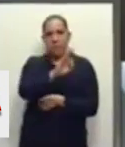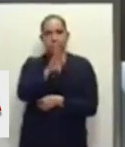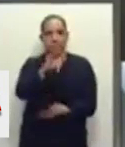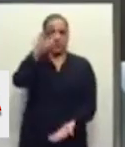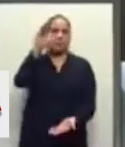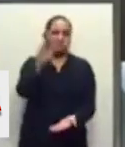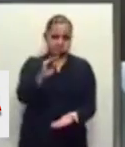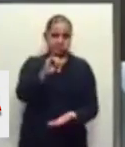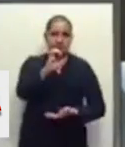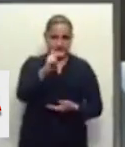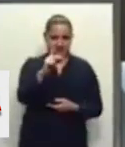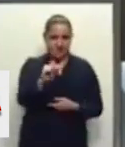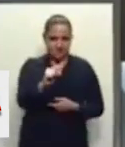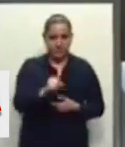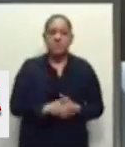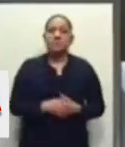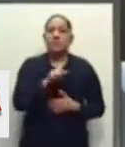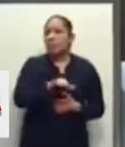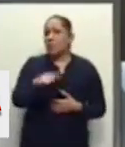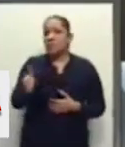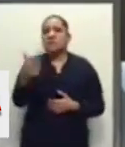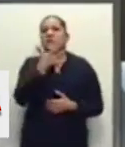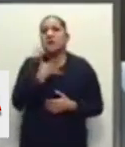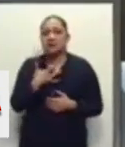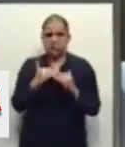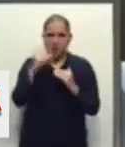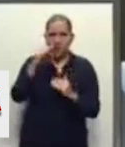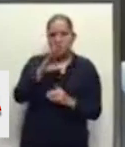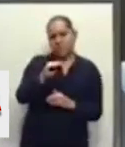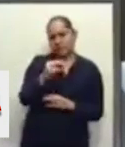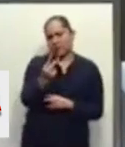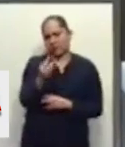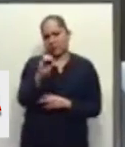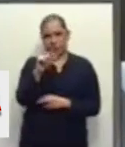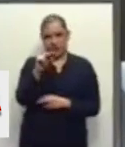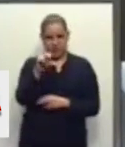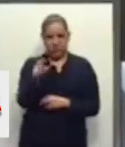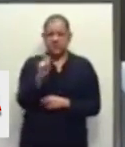IEPS. Para gasolina mayor o igual a 92 octanos, que sería la premium,